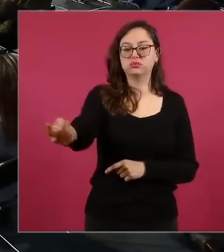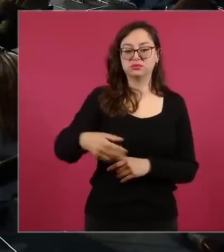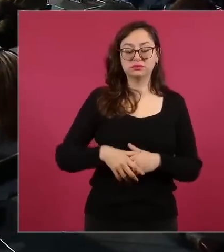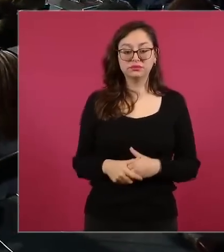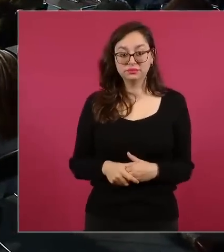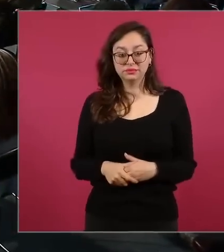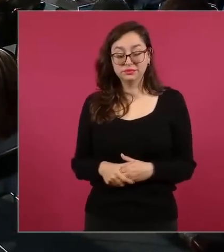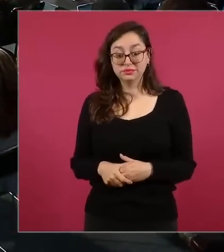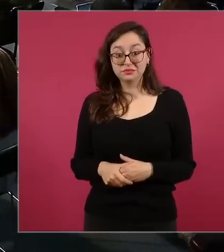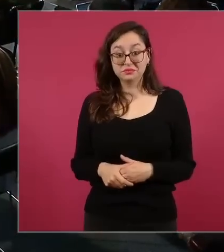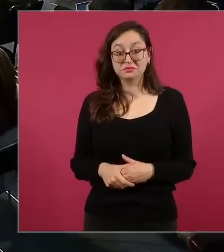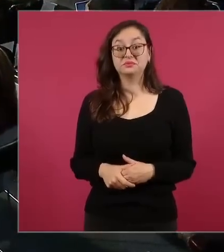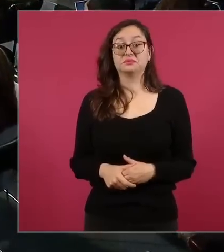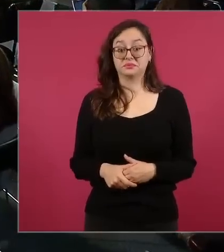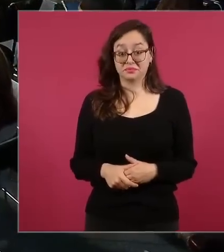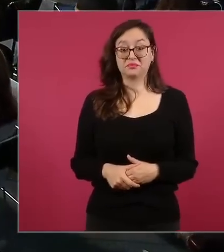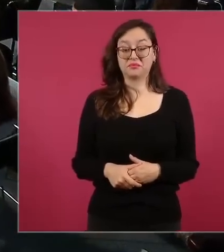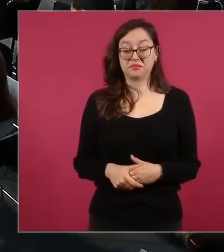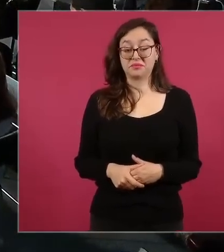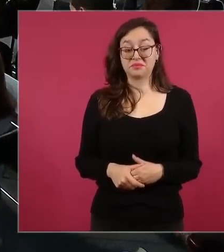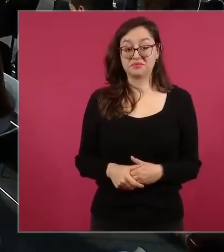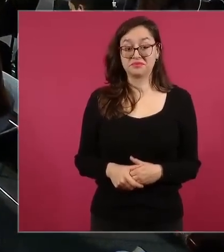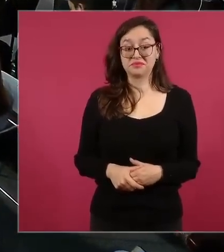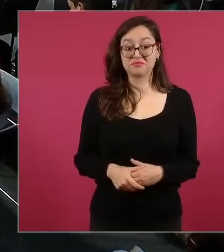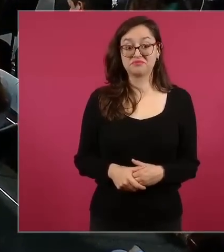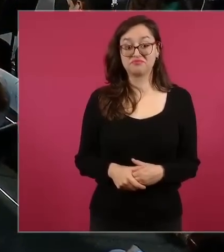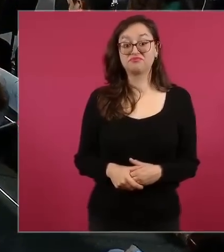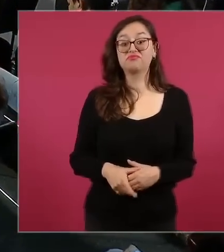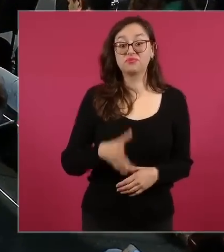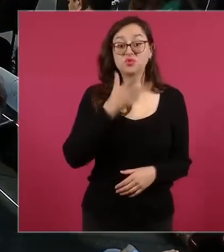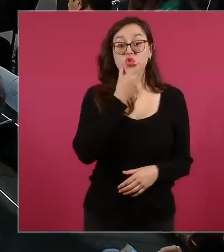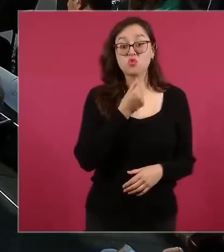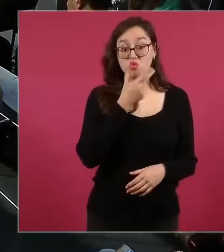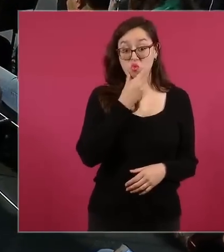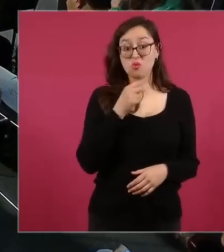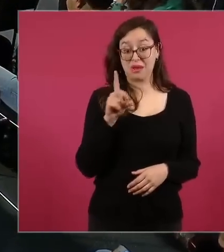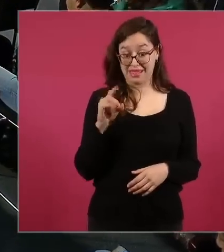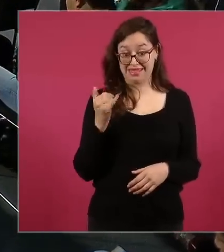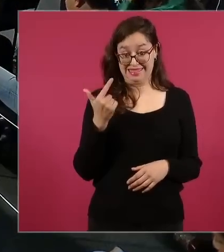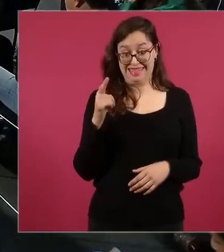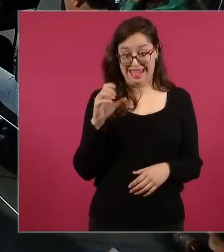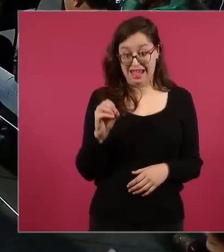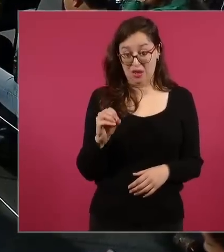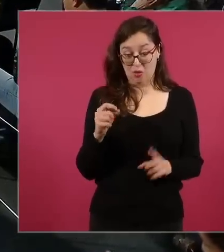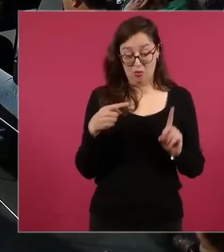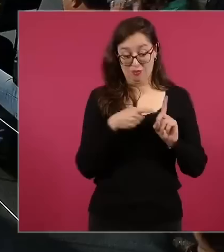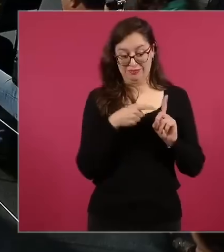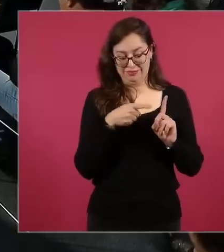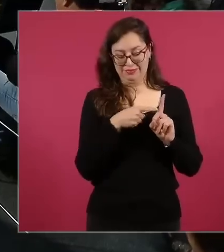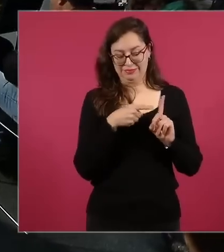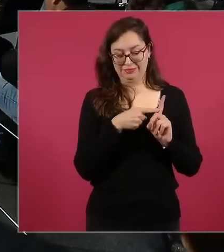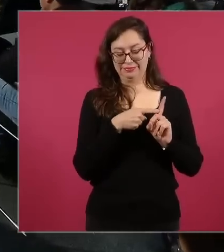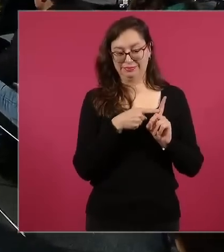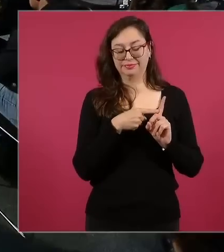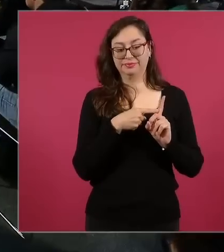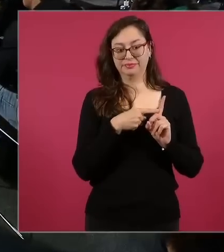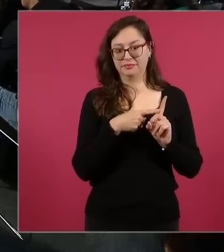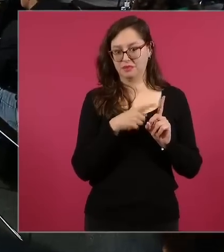ministro, Diego Valadez, que además es un constitucionalista, ¿no?, famosísimo,